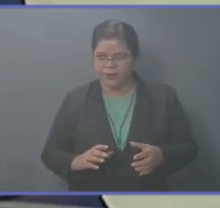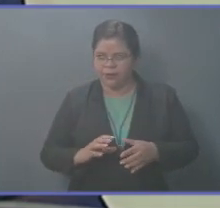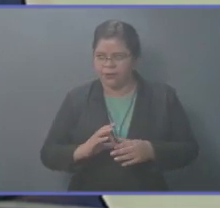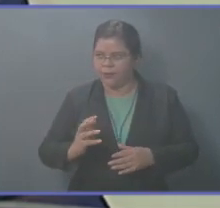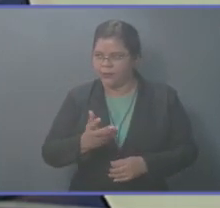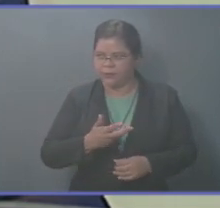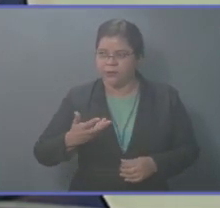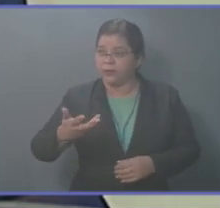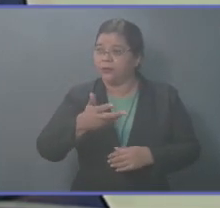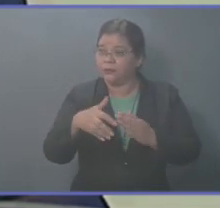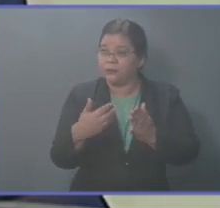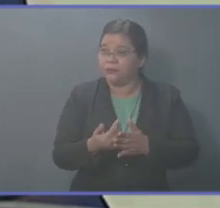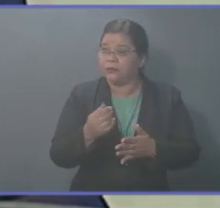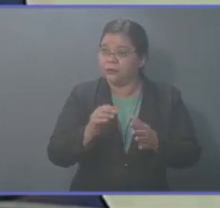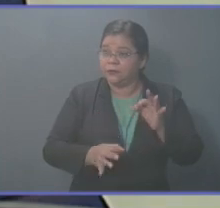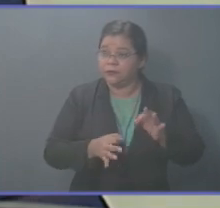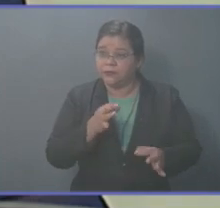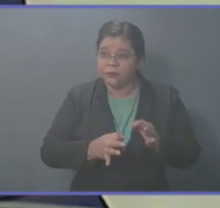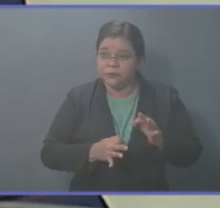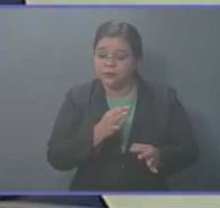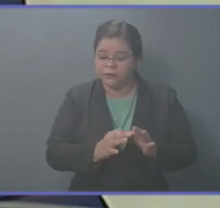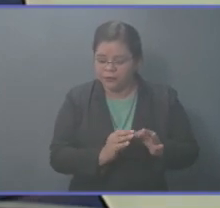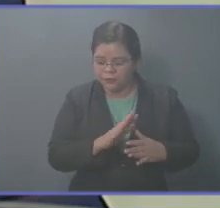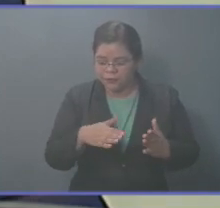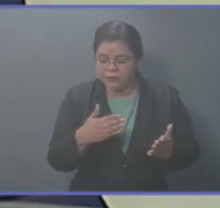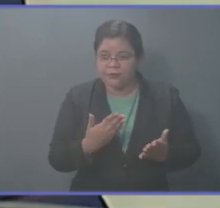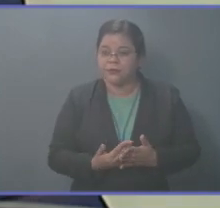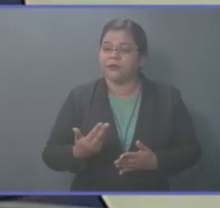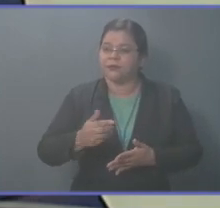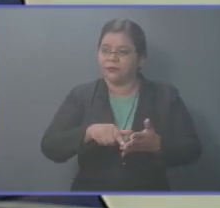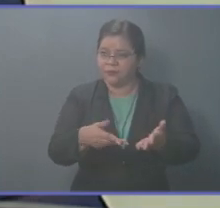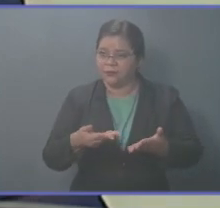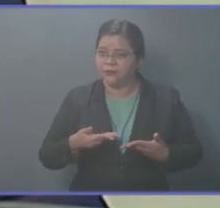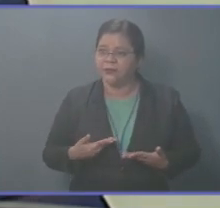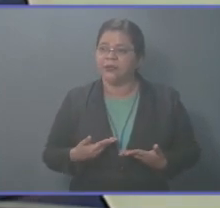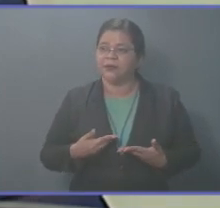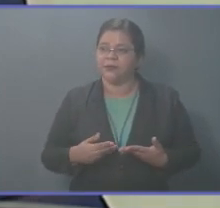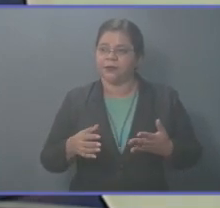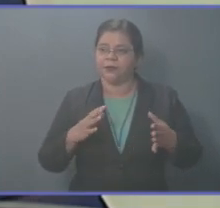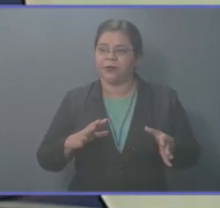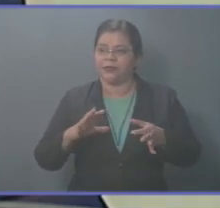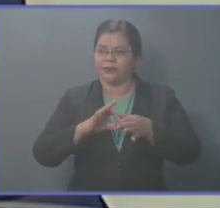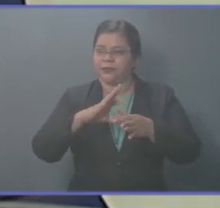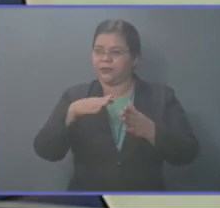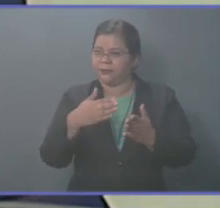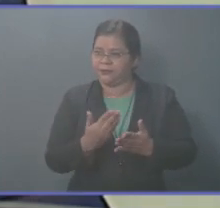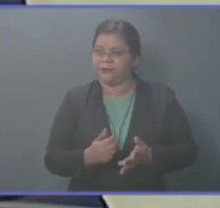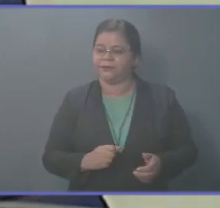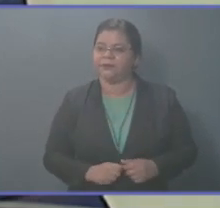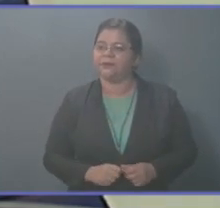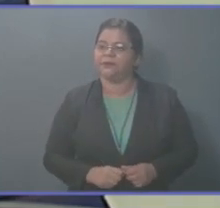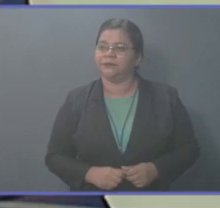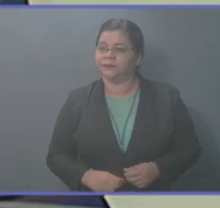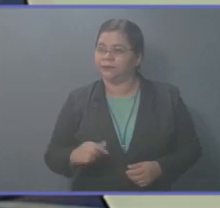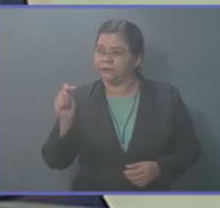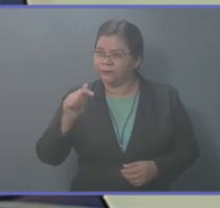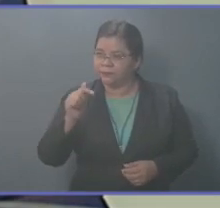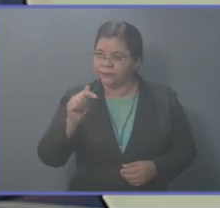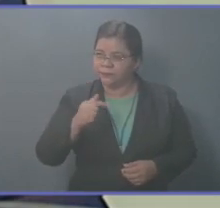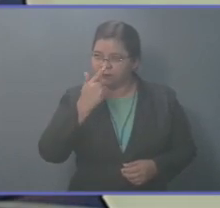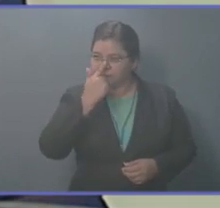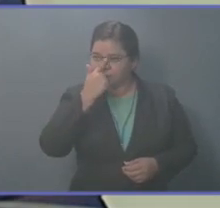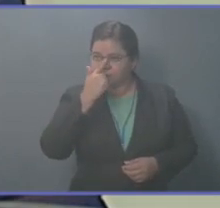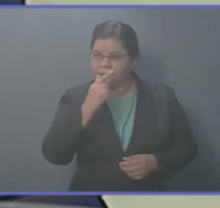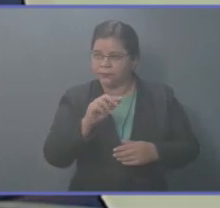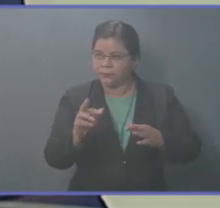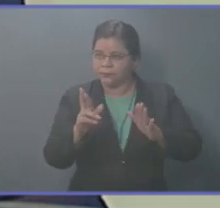todas las reglas jurídicas. Roberto Alexis, Teoría de los Derechos Fundamentales, primera edición, párrafo 88. Ello se debe a que